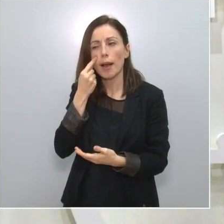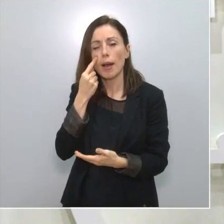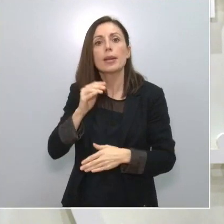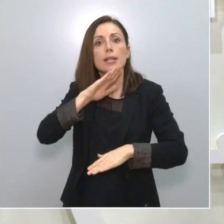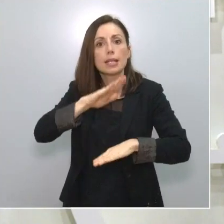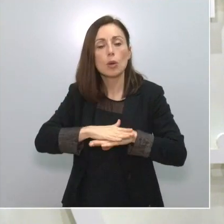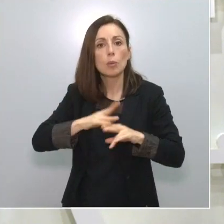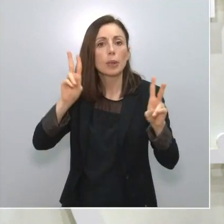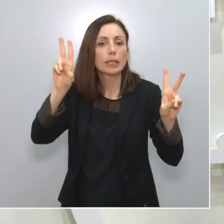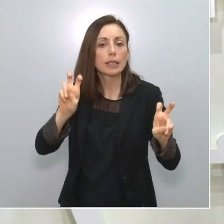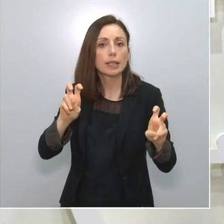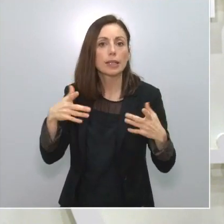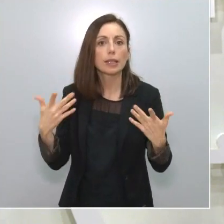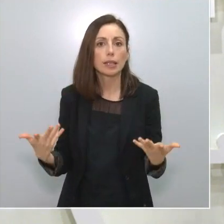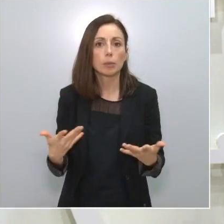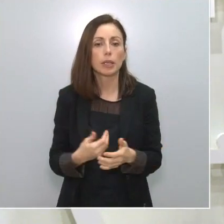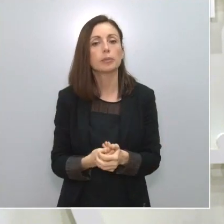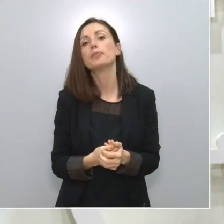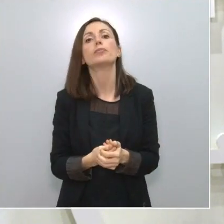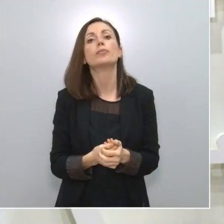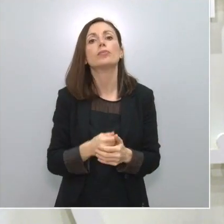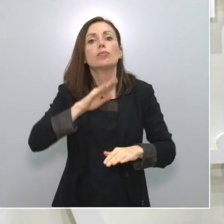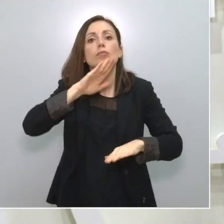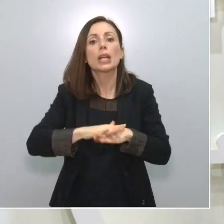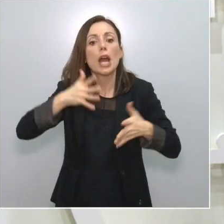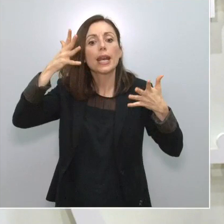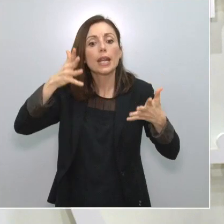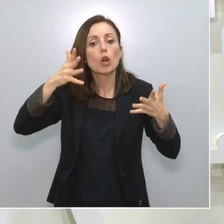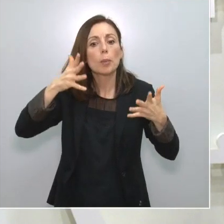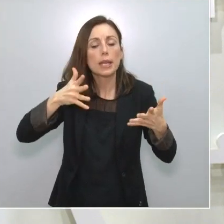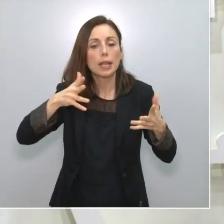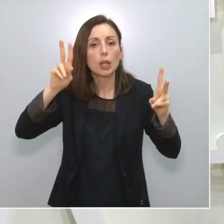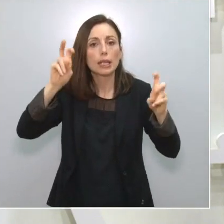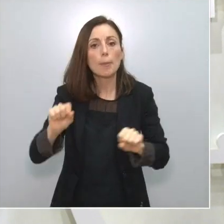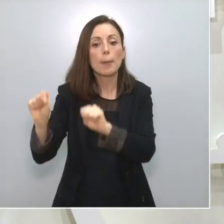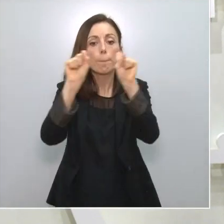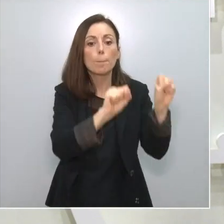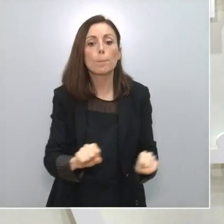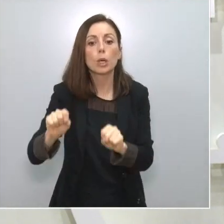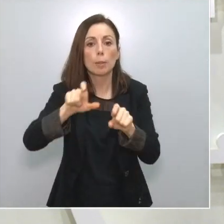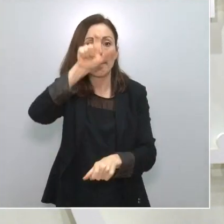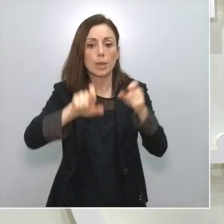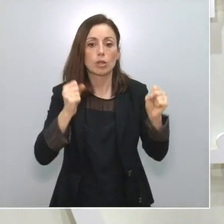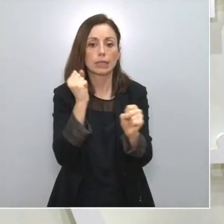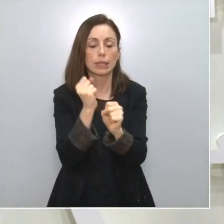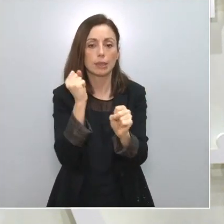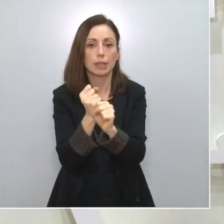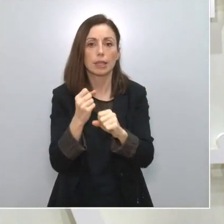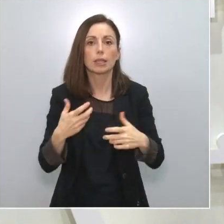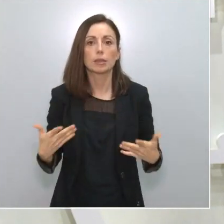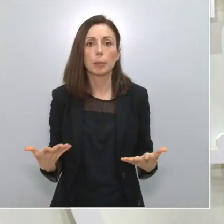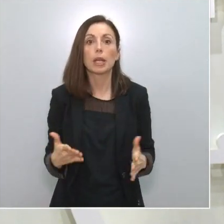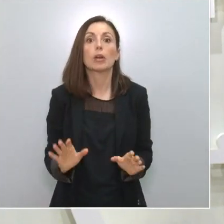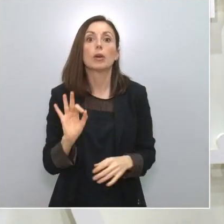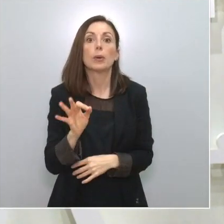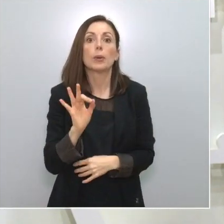por supuesto, de que se cumplan esas recomendaciones en cuanto a la protección de los trabajadores. Pero ciertamente,